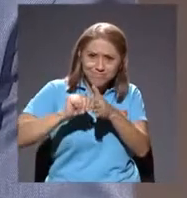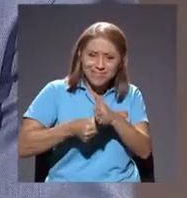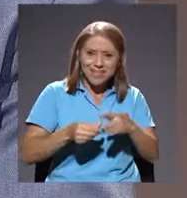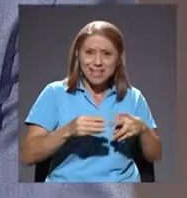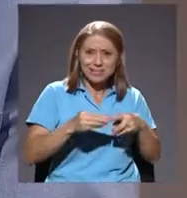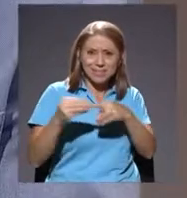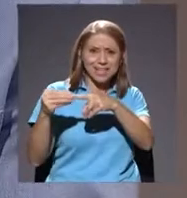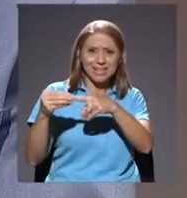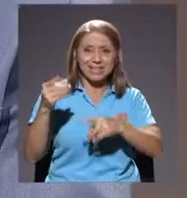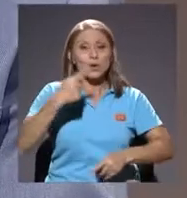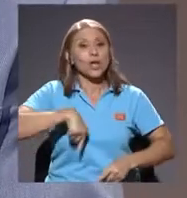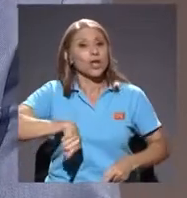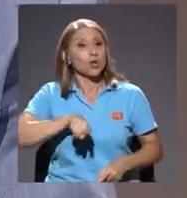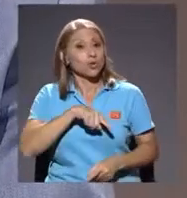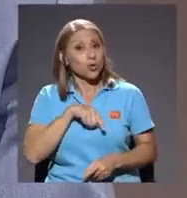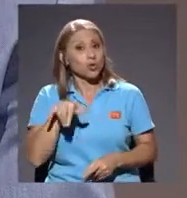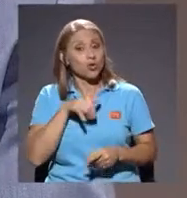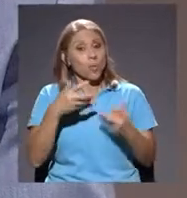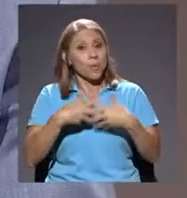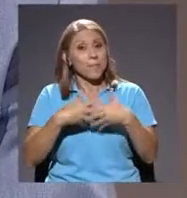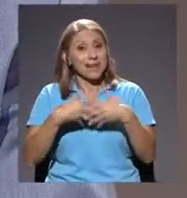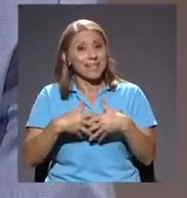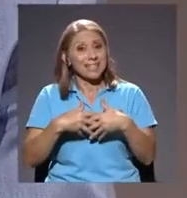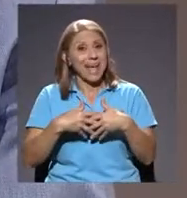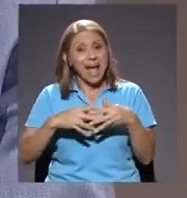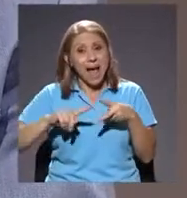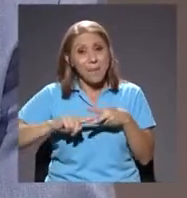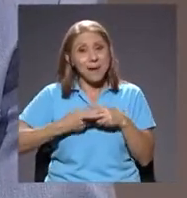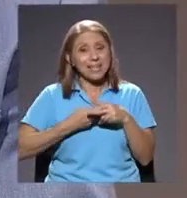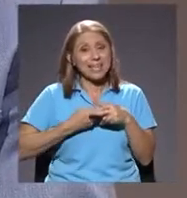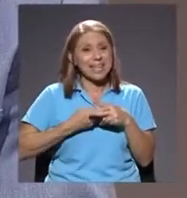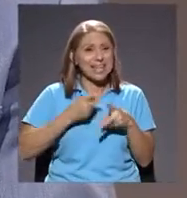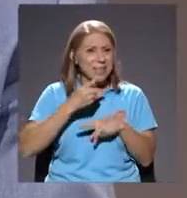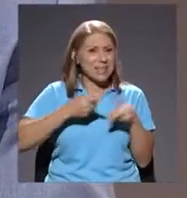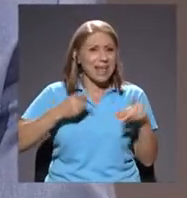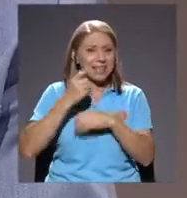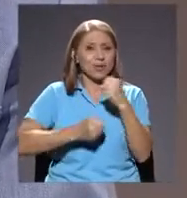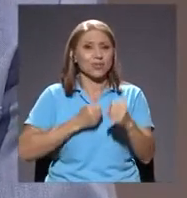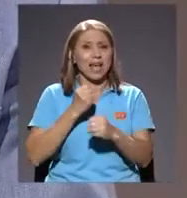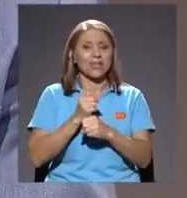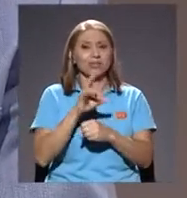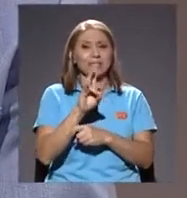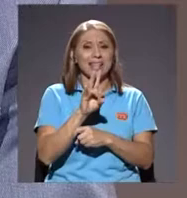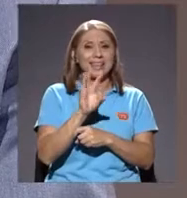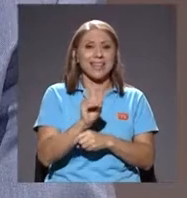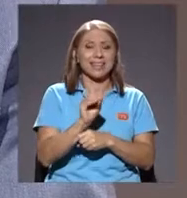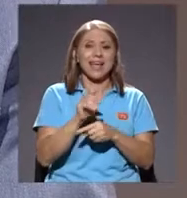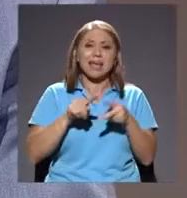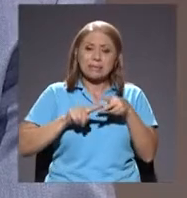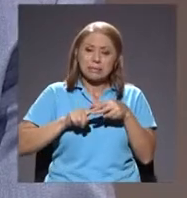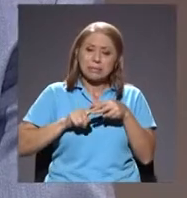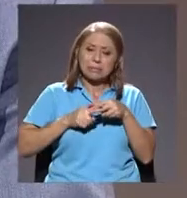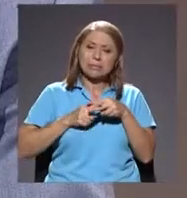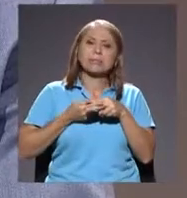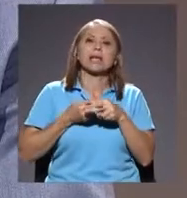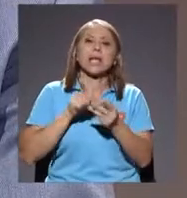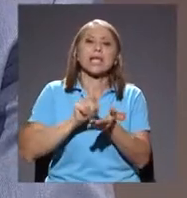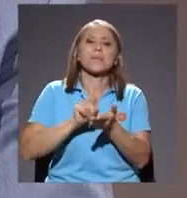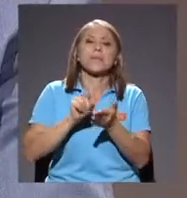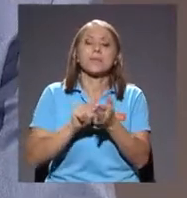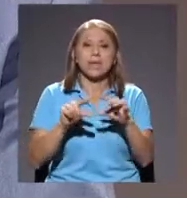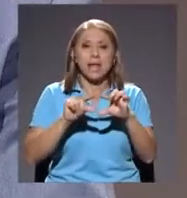especializamos a partir de los años 70 a mitad de los 70 en imprimir etiquetas